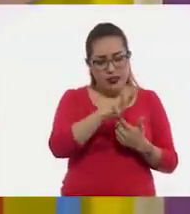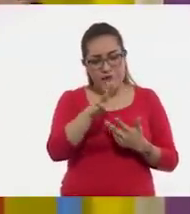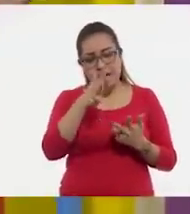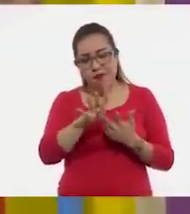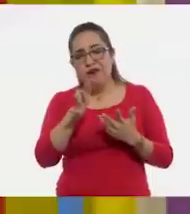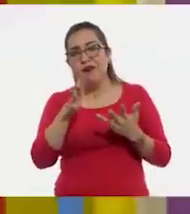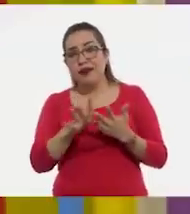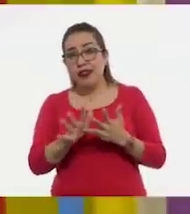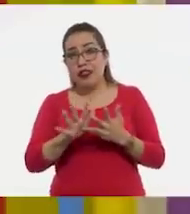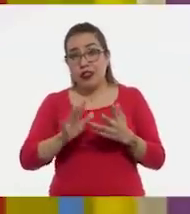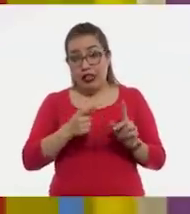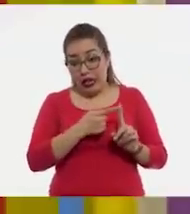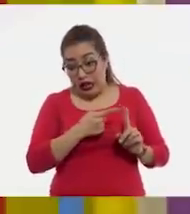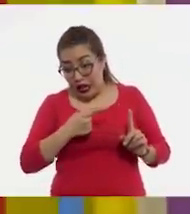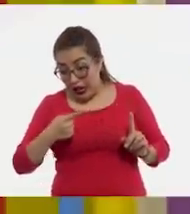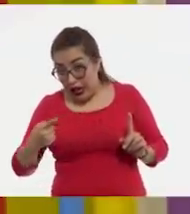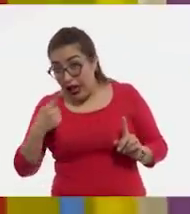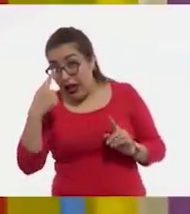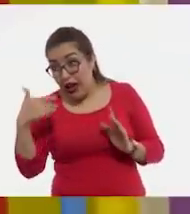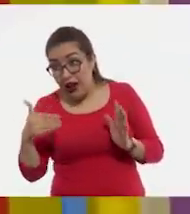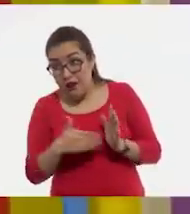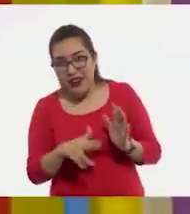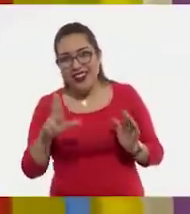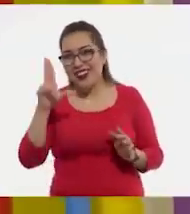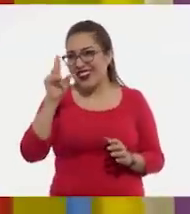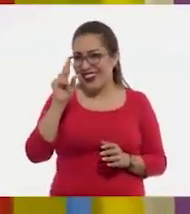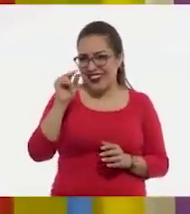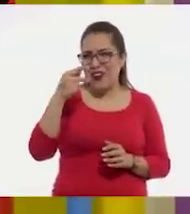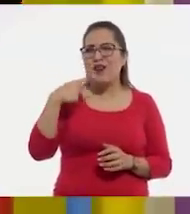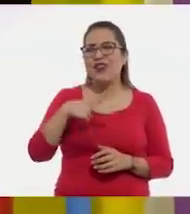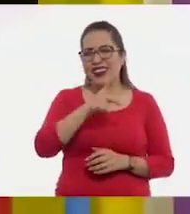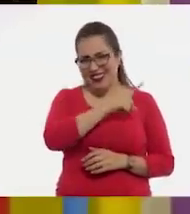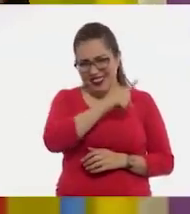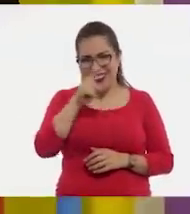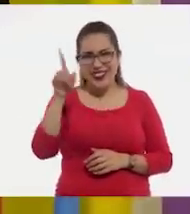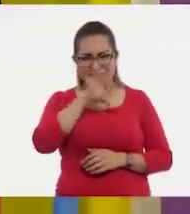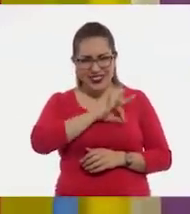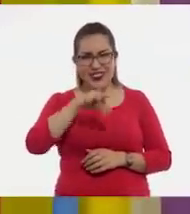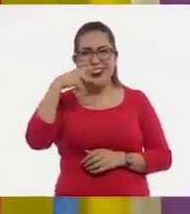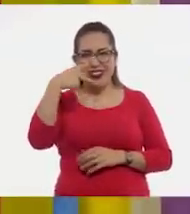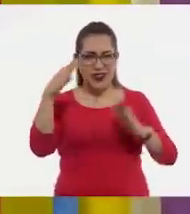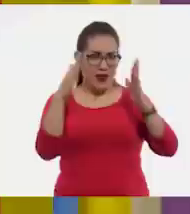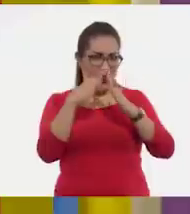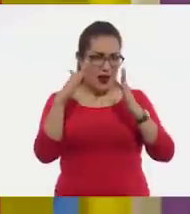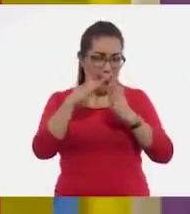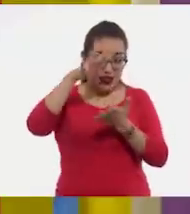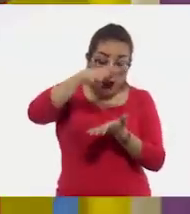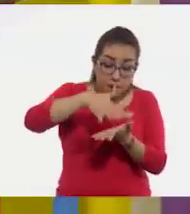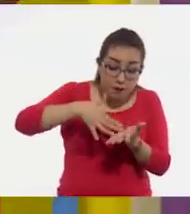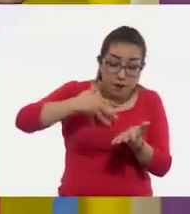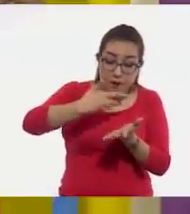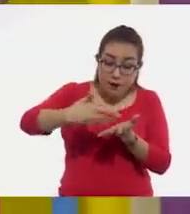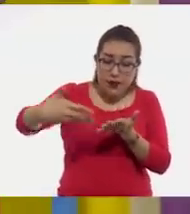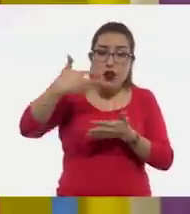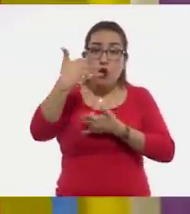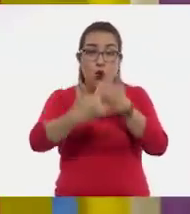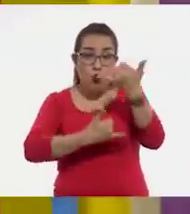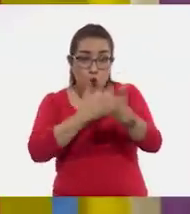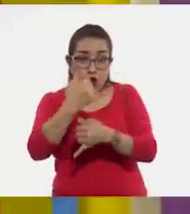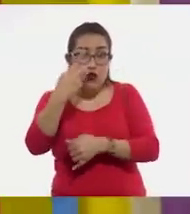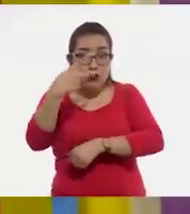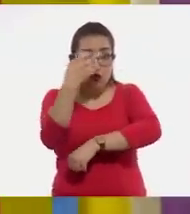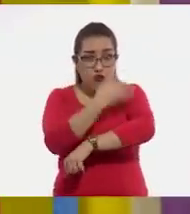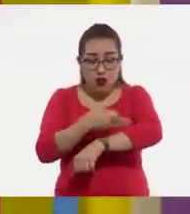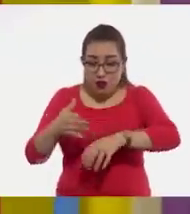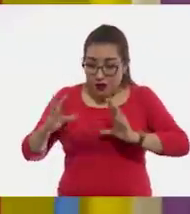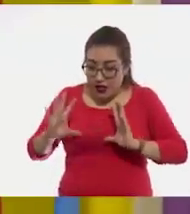al número 1000, pero ustedes, niñas y niños, pueden hacerlo. Pueden hacer esa tablita en casa jugando con dos dados, con su familia, y seguir